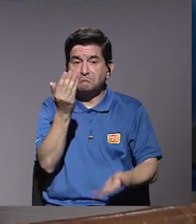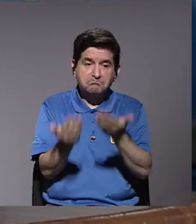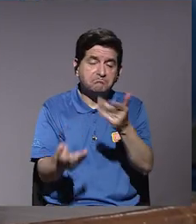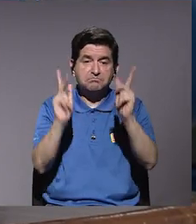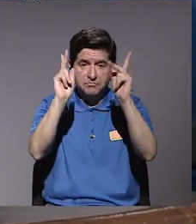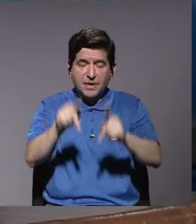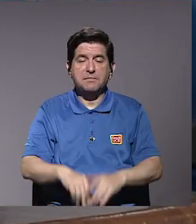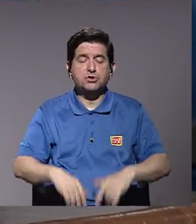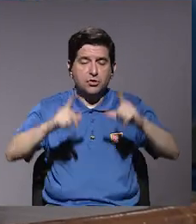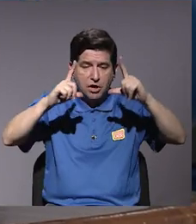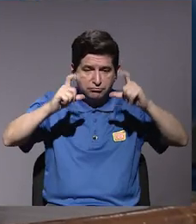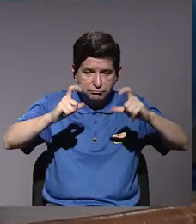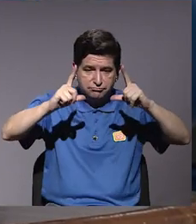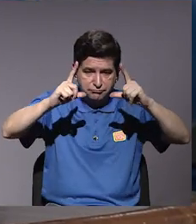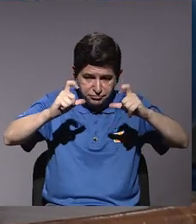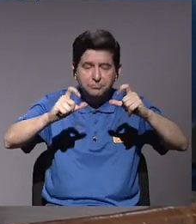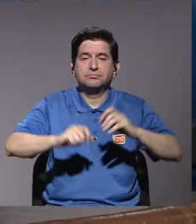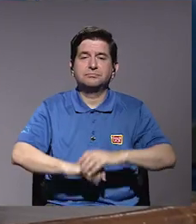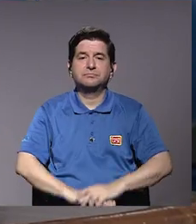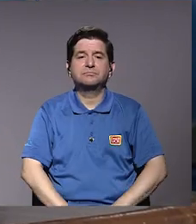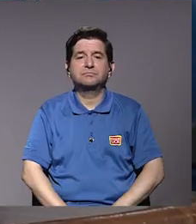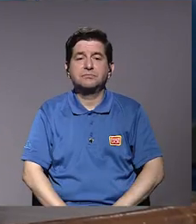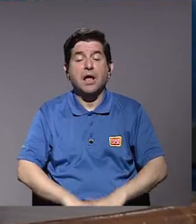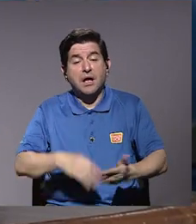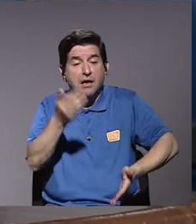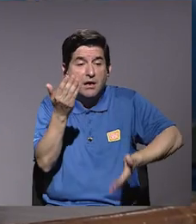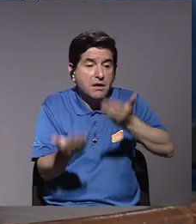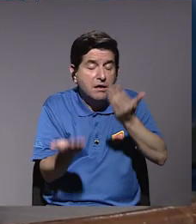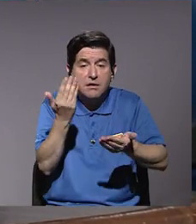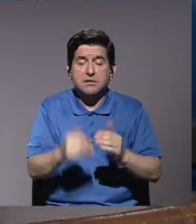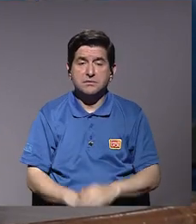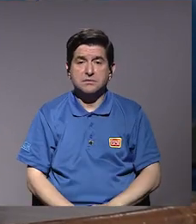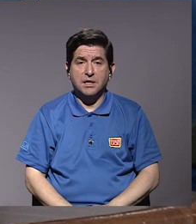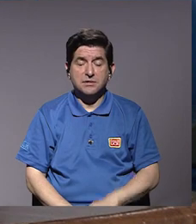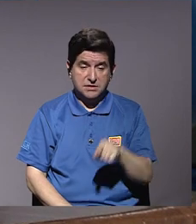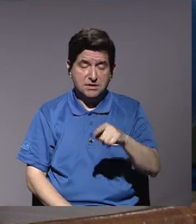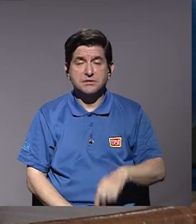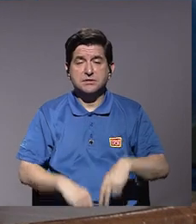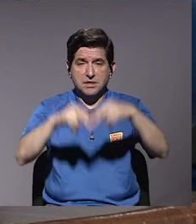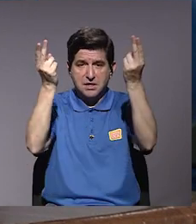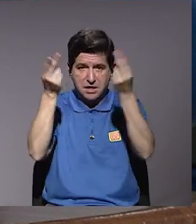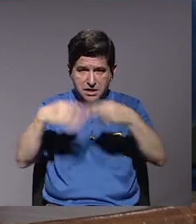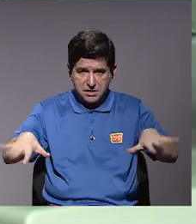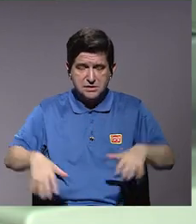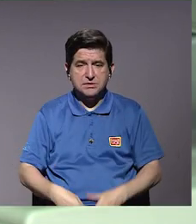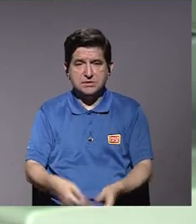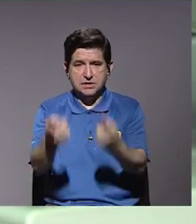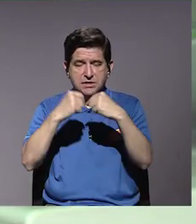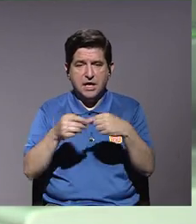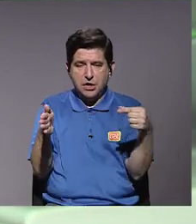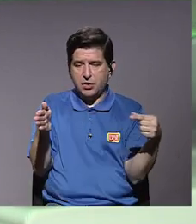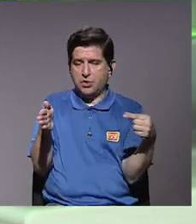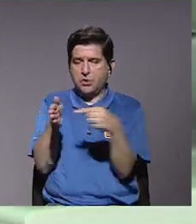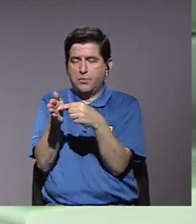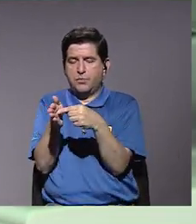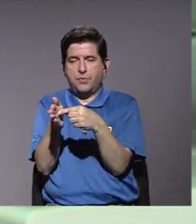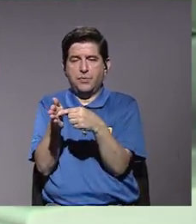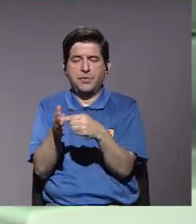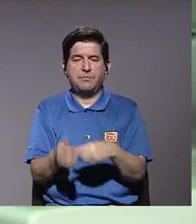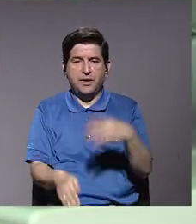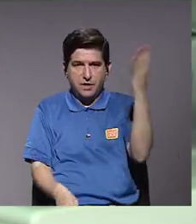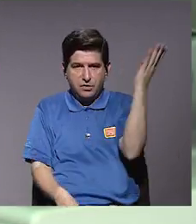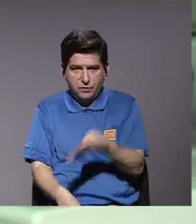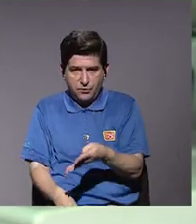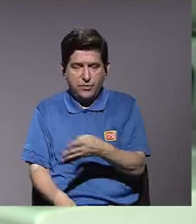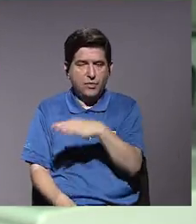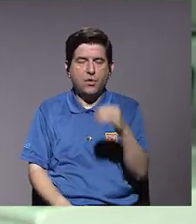expediente. Pueden ser inclusive que la persona le tome fotografías. Puede ser inclusive cuando es digital que traigan una llave malla